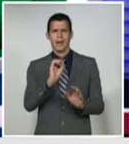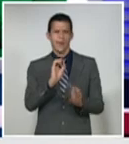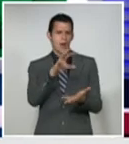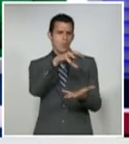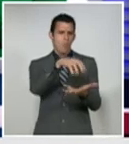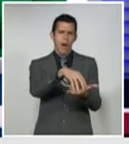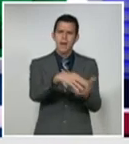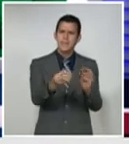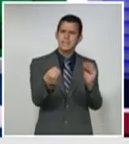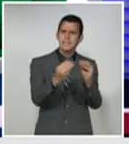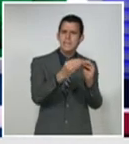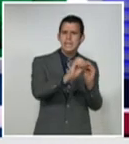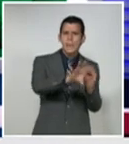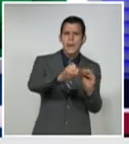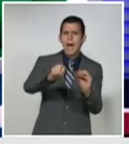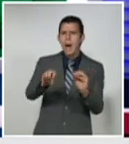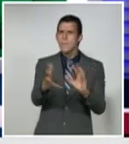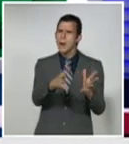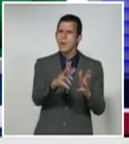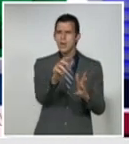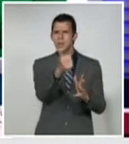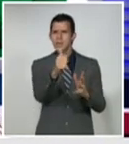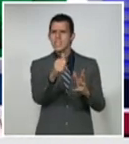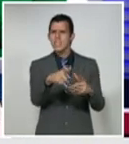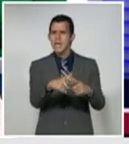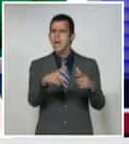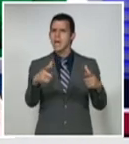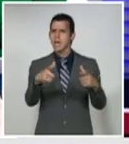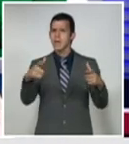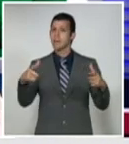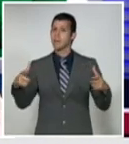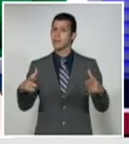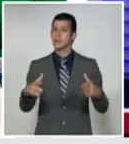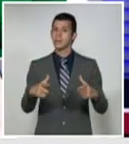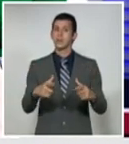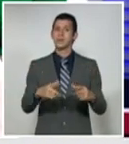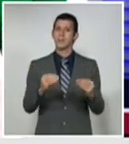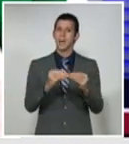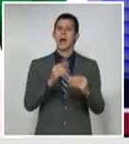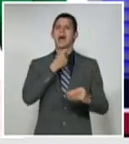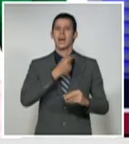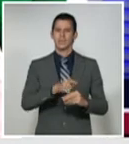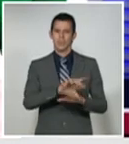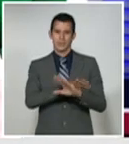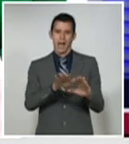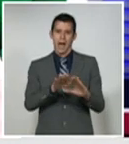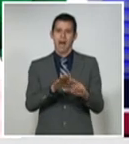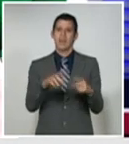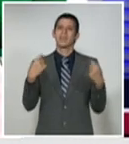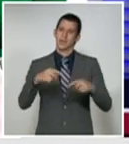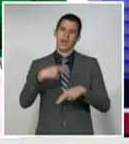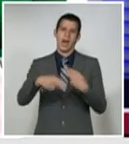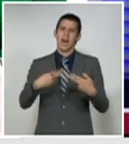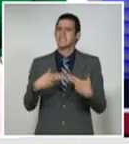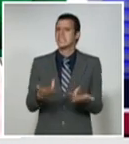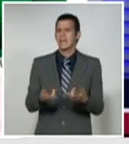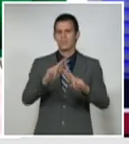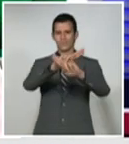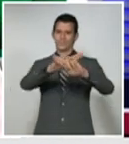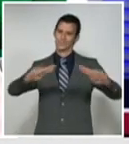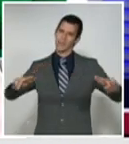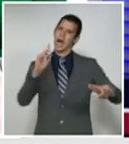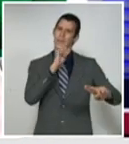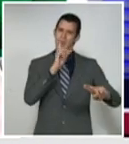más casos, todos relacionados en una transmisión que puede ser institucional, un centro de